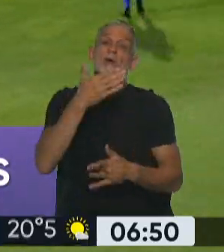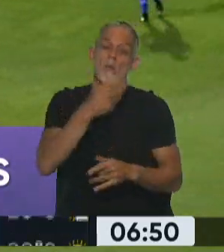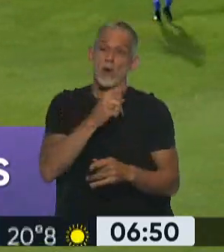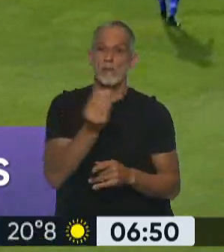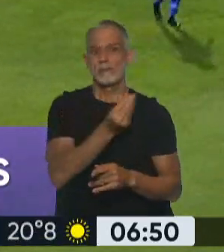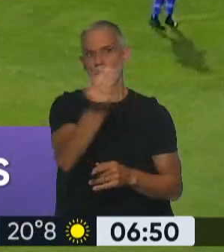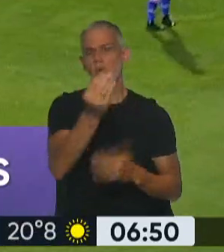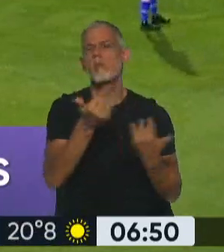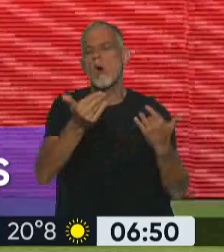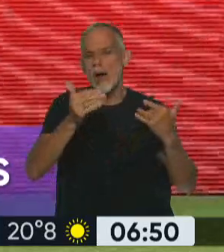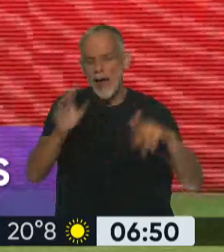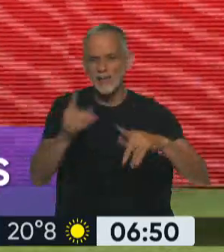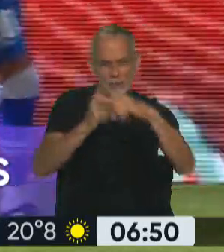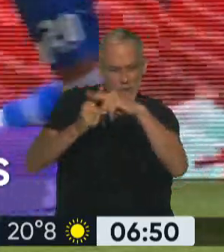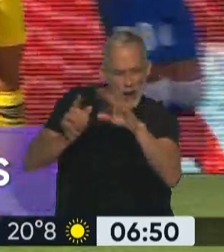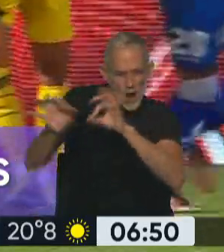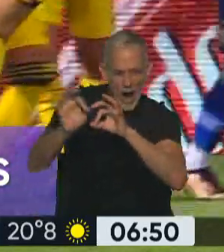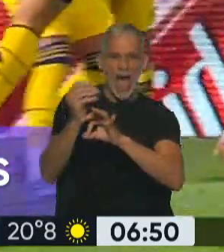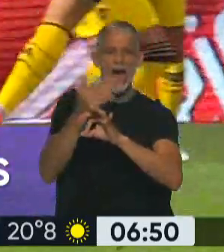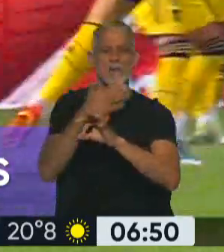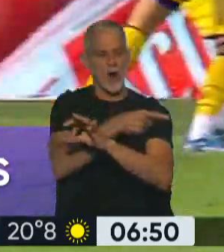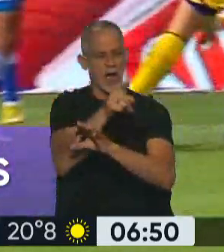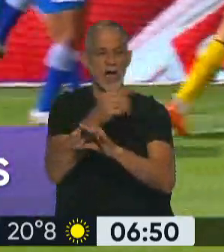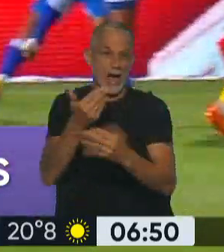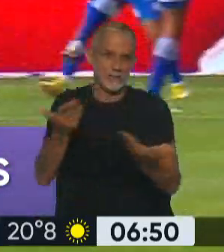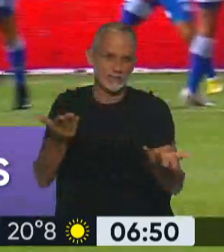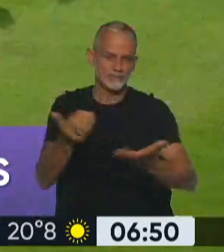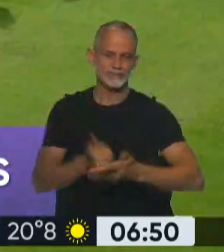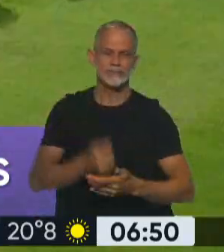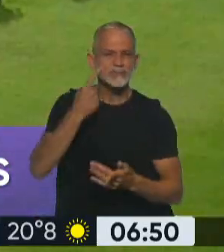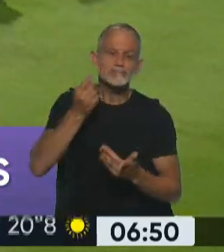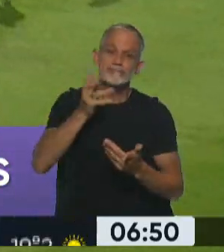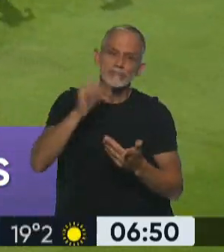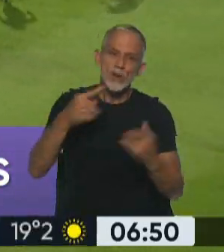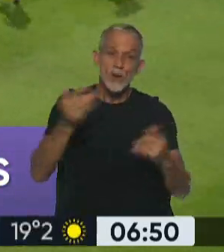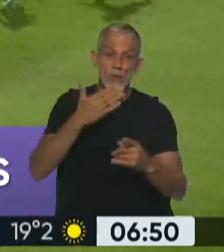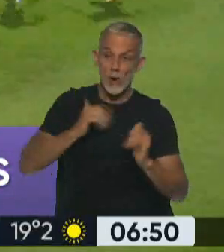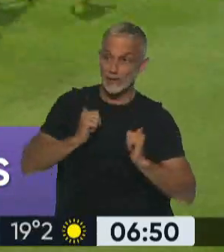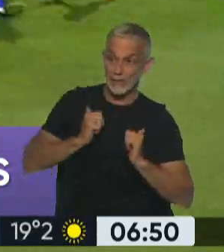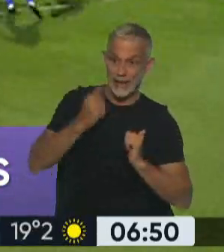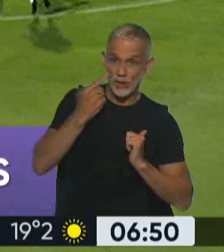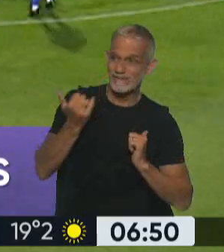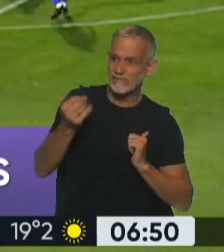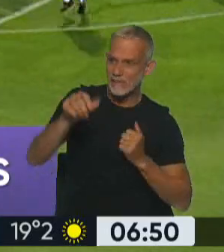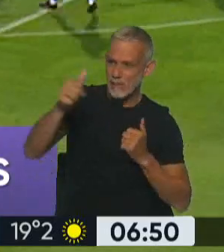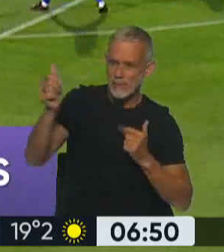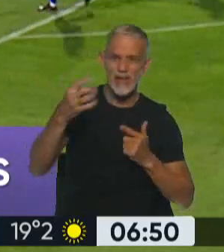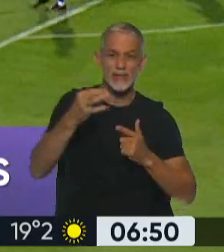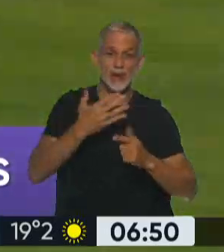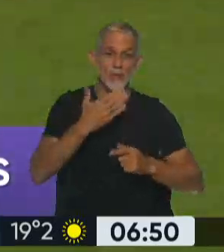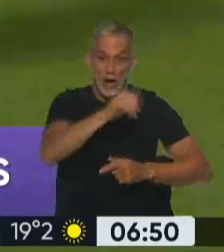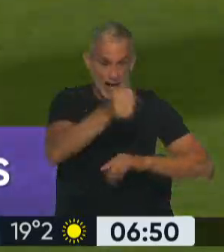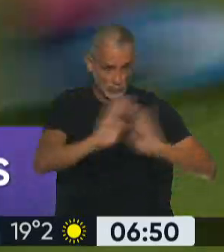más o menos por ahí en cuanto a las matemáticas, y después iremos viendo en el día a día, pero Boca espera... Obviamente tenía que ganar su partido,